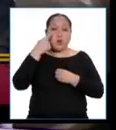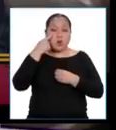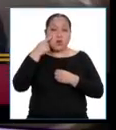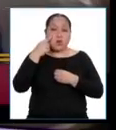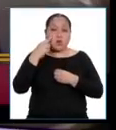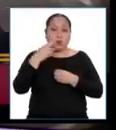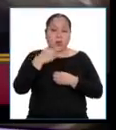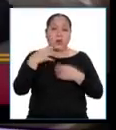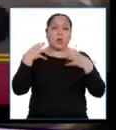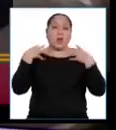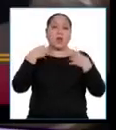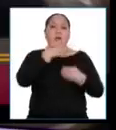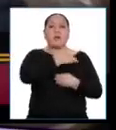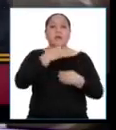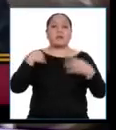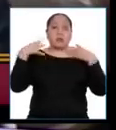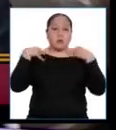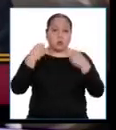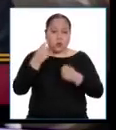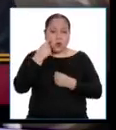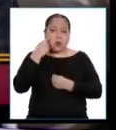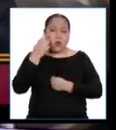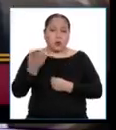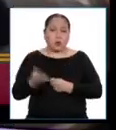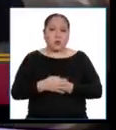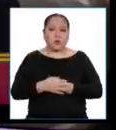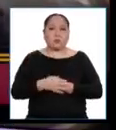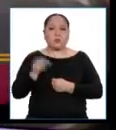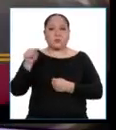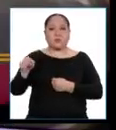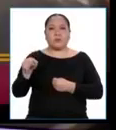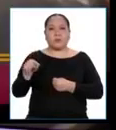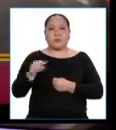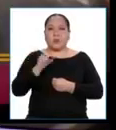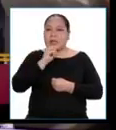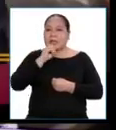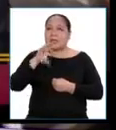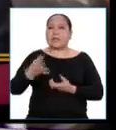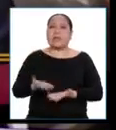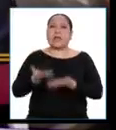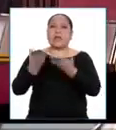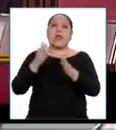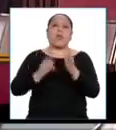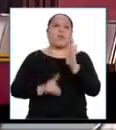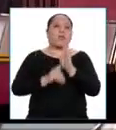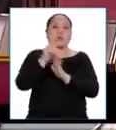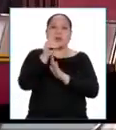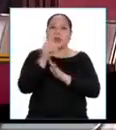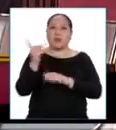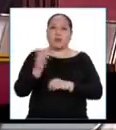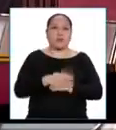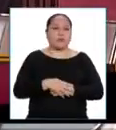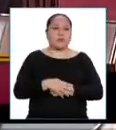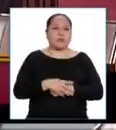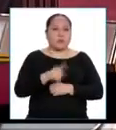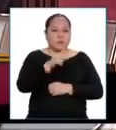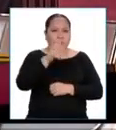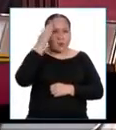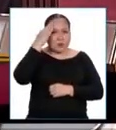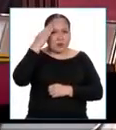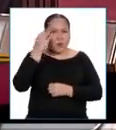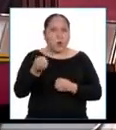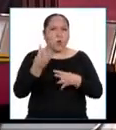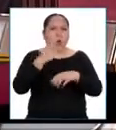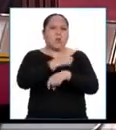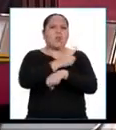Señor, la provincia, desarrollo dice que le ha traído a la minera, pero ¿sabe usted cuántas horas de